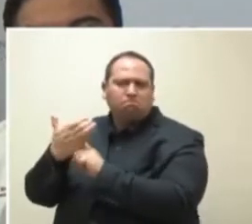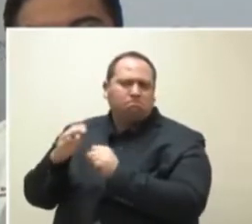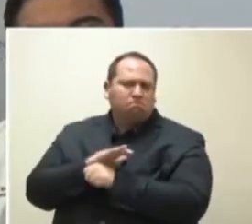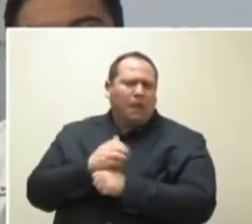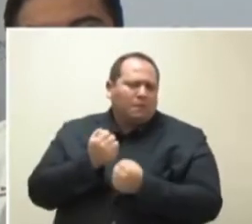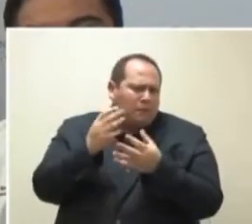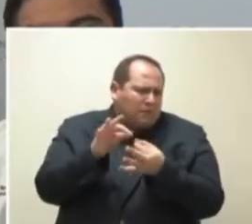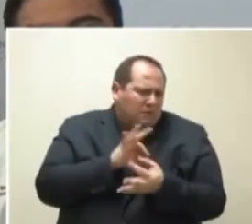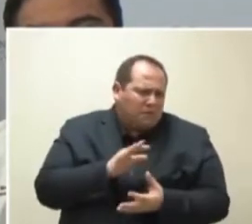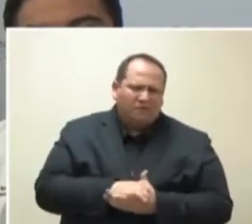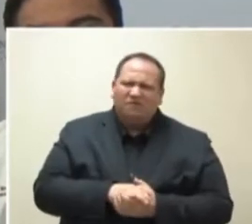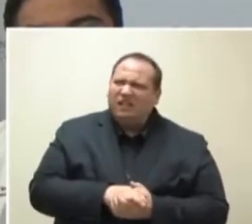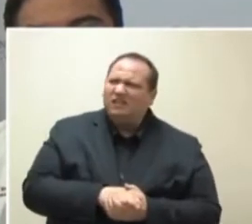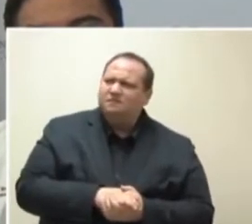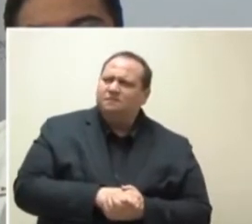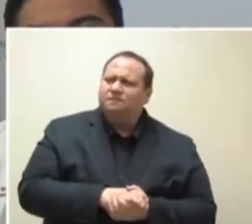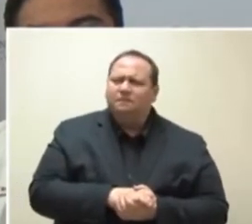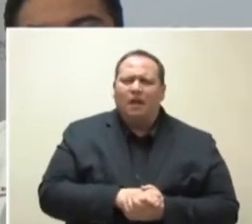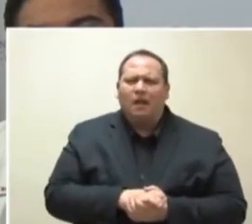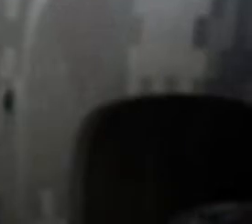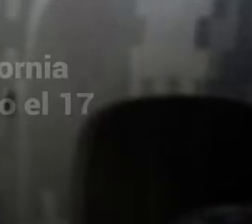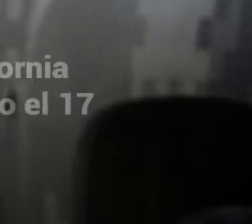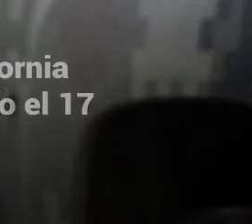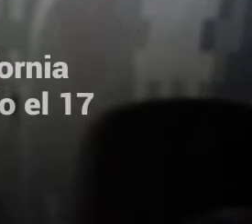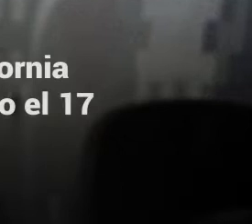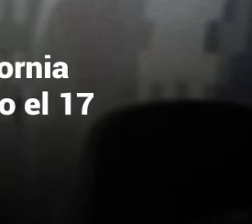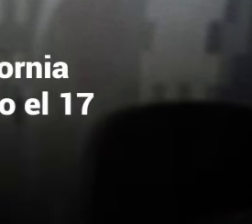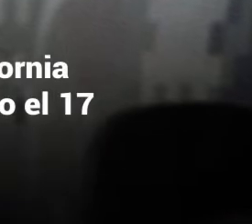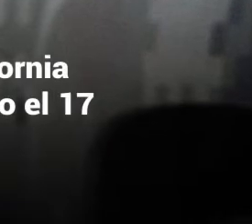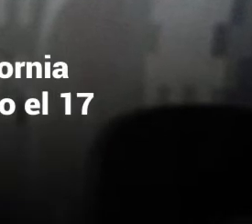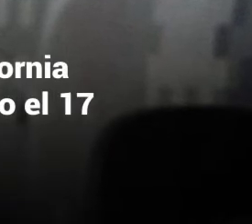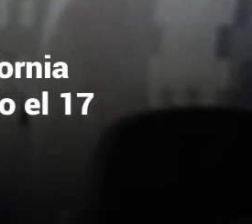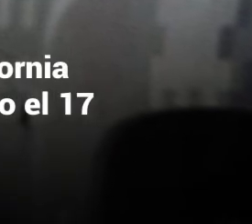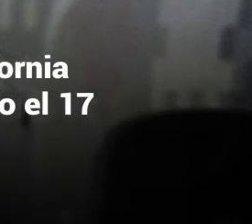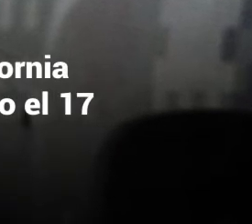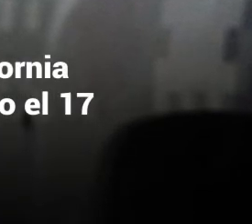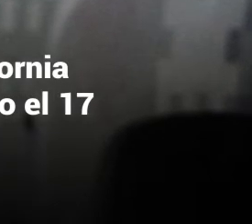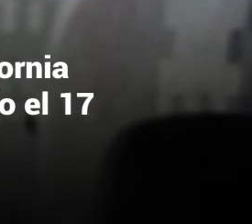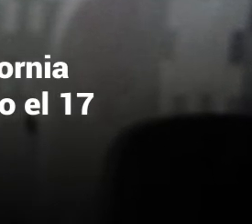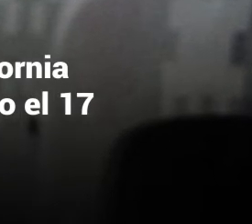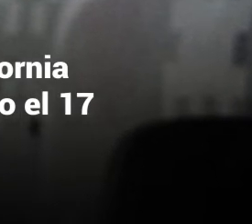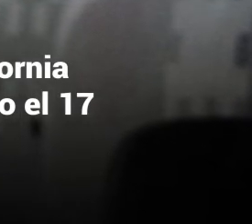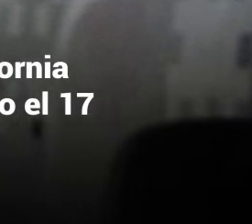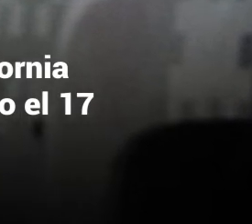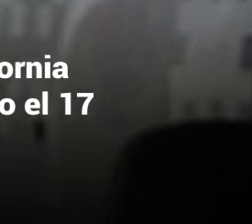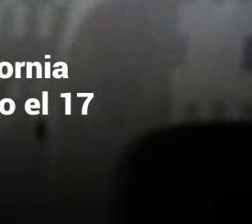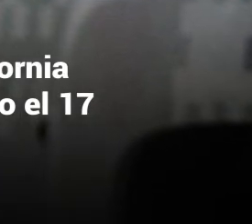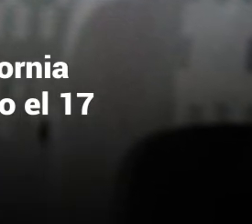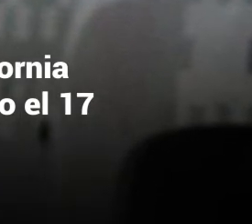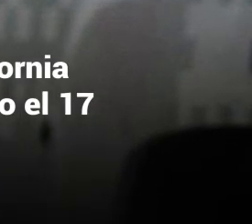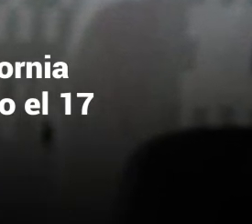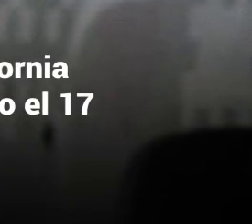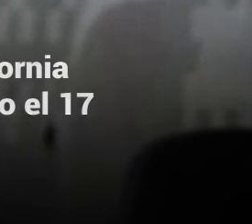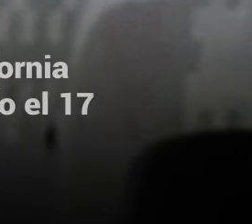datos. De hecho, este mecanismo nacional, a partir del 1 de noviembre del 21 al 19 de enero